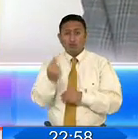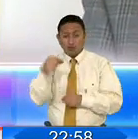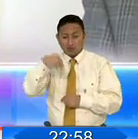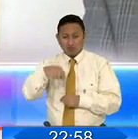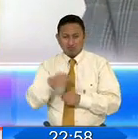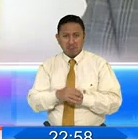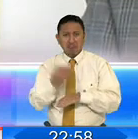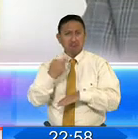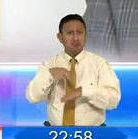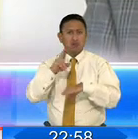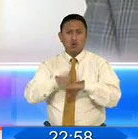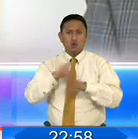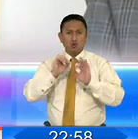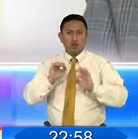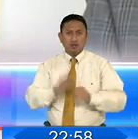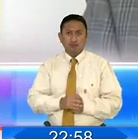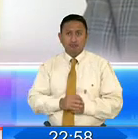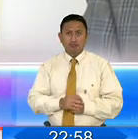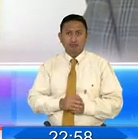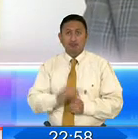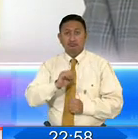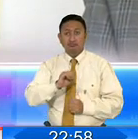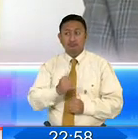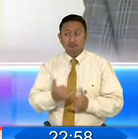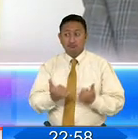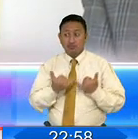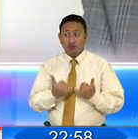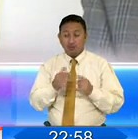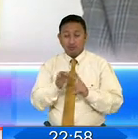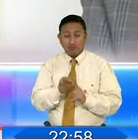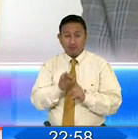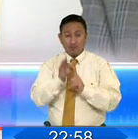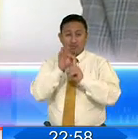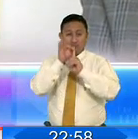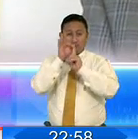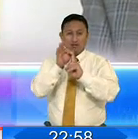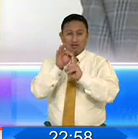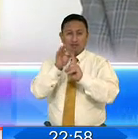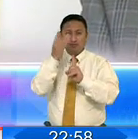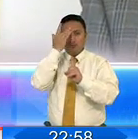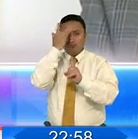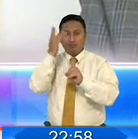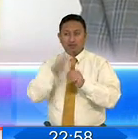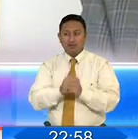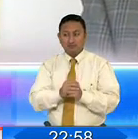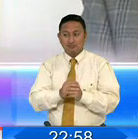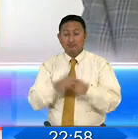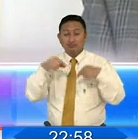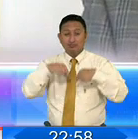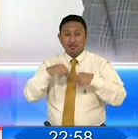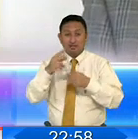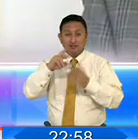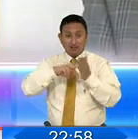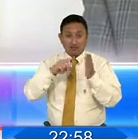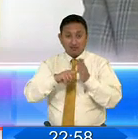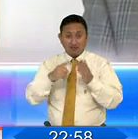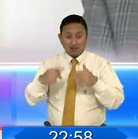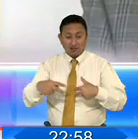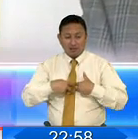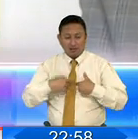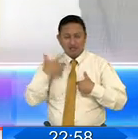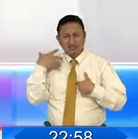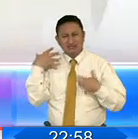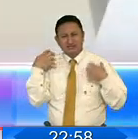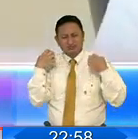natural y además en un momento muy especial porque nos trae vida en un momento que hemos pasado